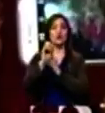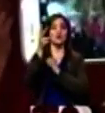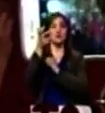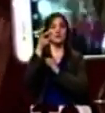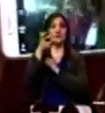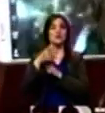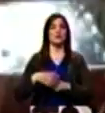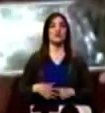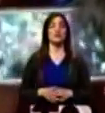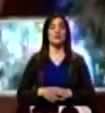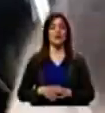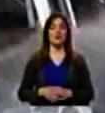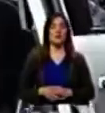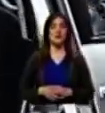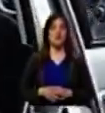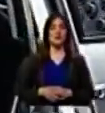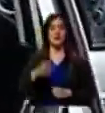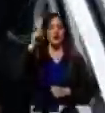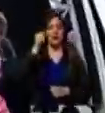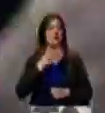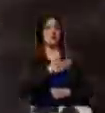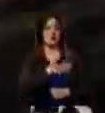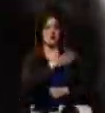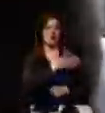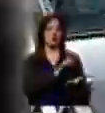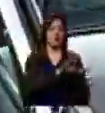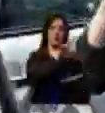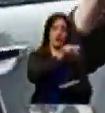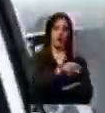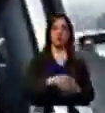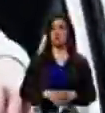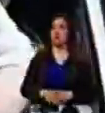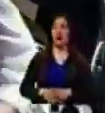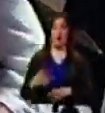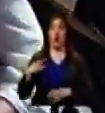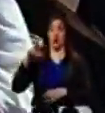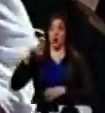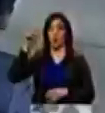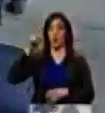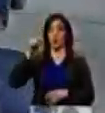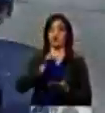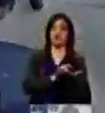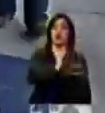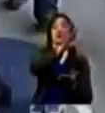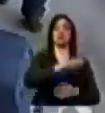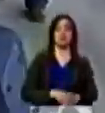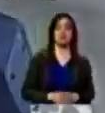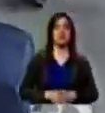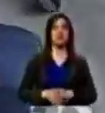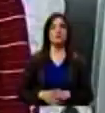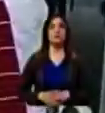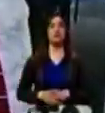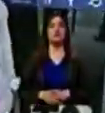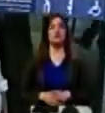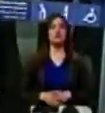Manuela Pic y Pérez Guartambel hizo retroceder al gobierno de Correa en su intención de no ver en el país a una